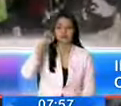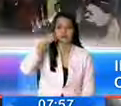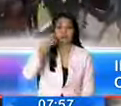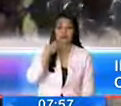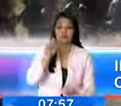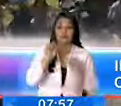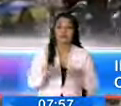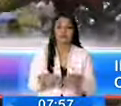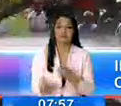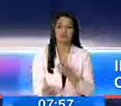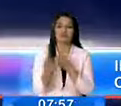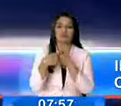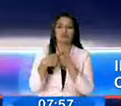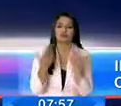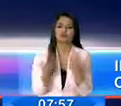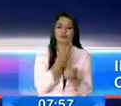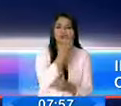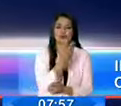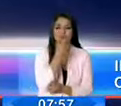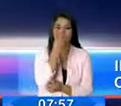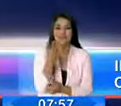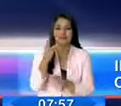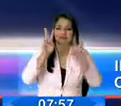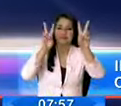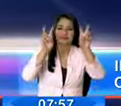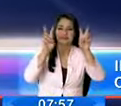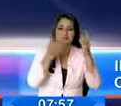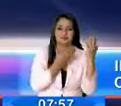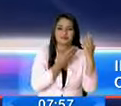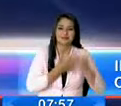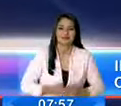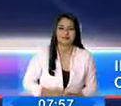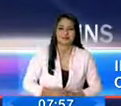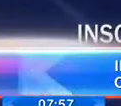puede inscribirse a través de la página web